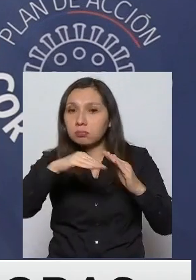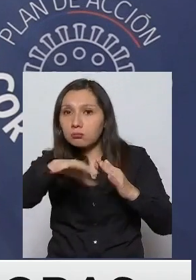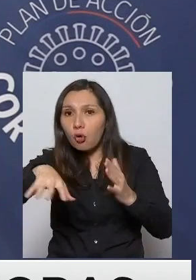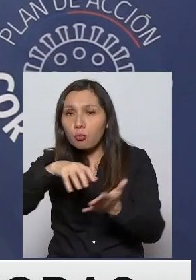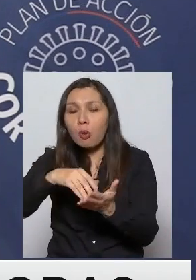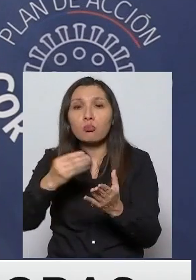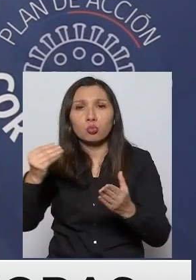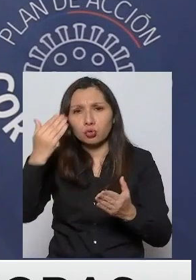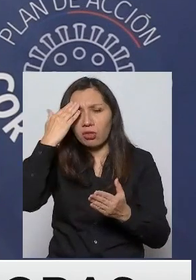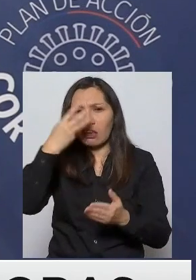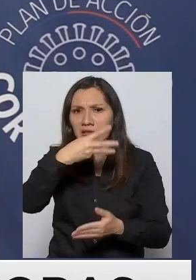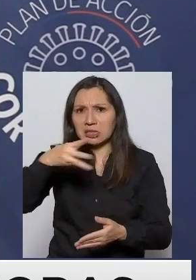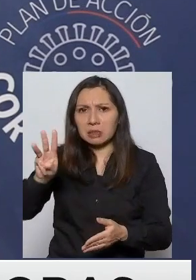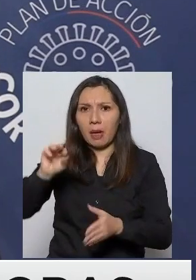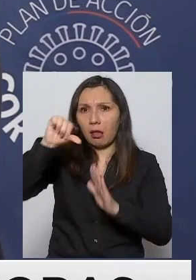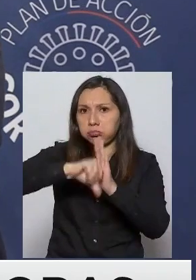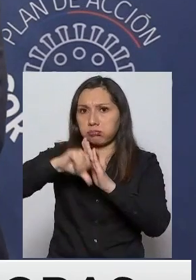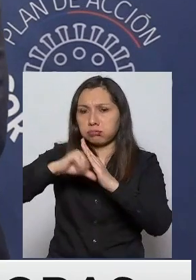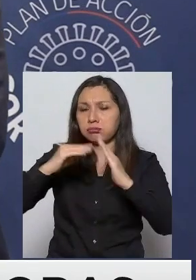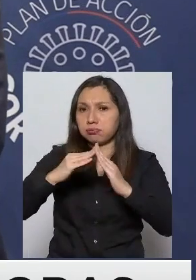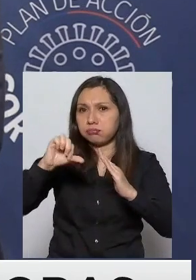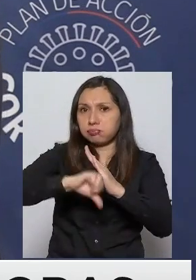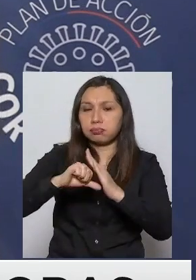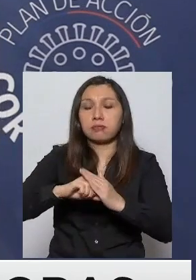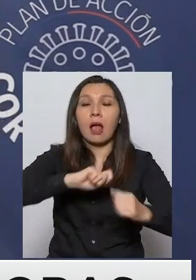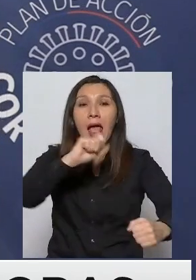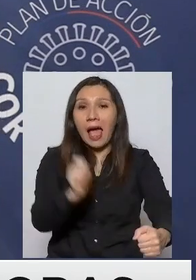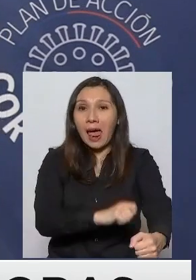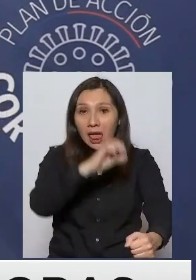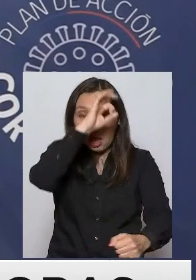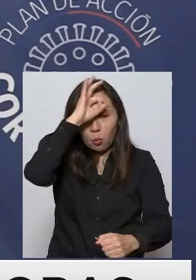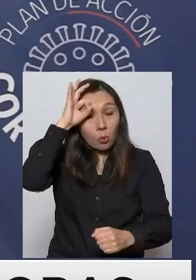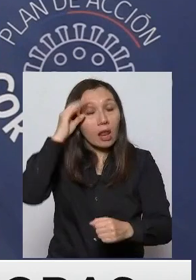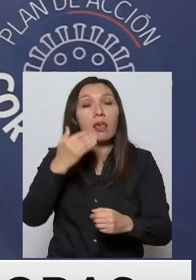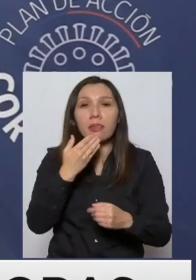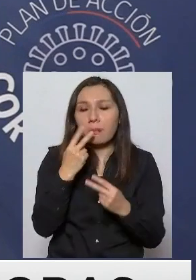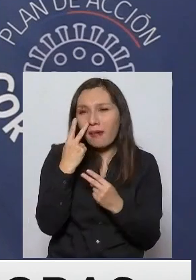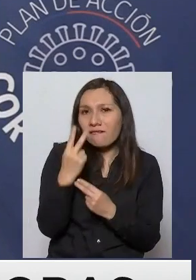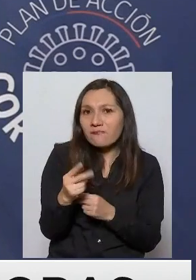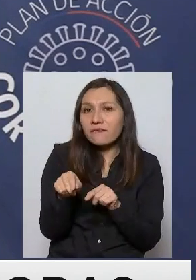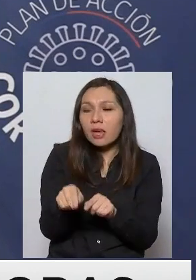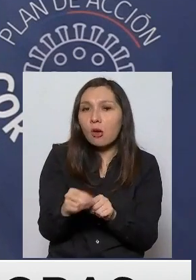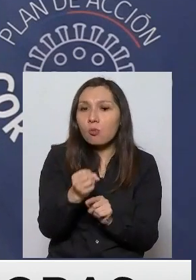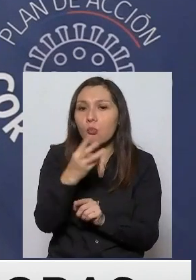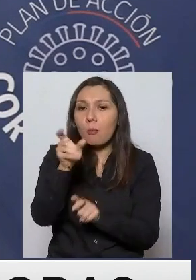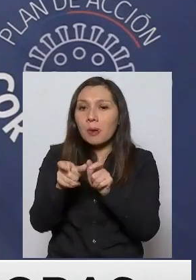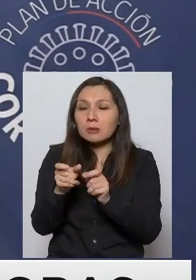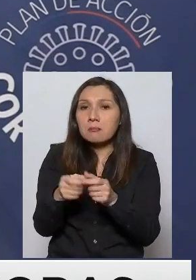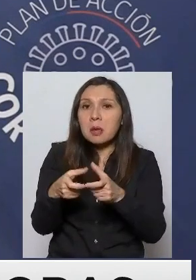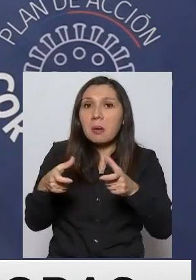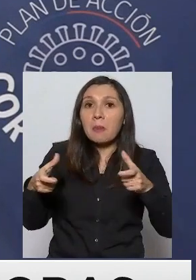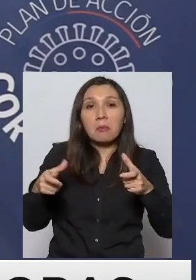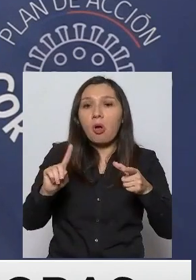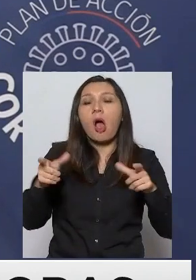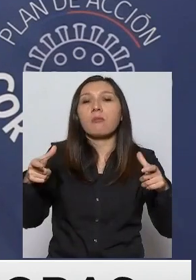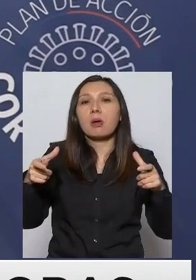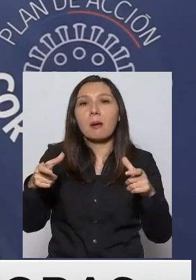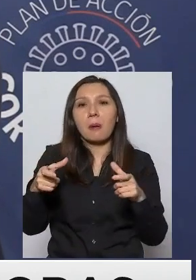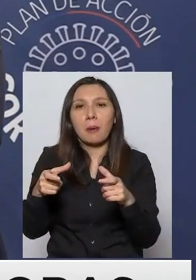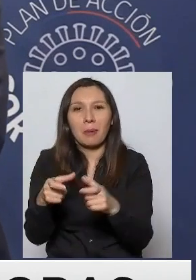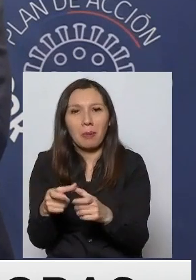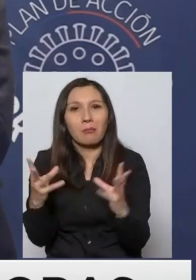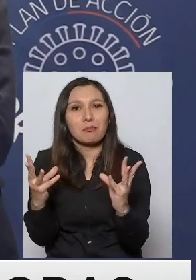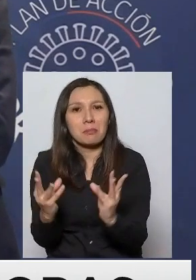varios días más de tres semanas en cuarentena la araucanía también vemos que el número de casos nuevos ha ido disminuyendo